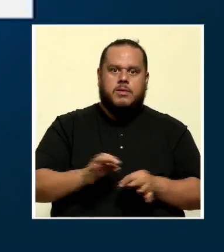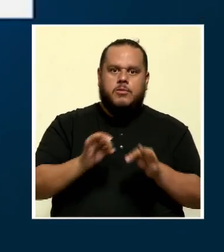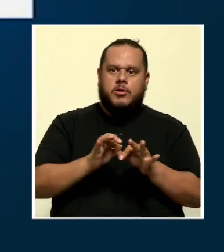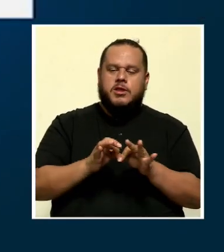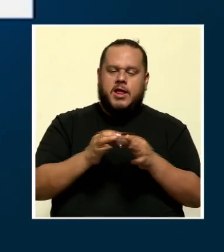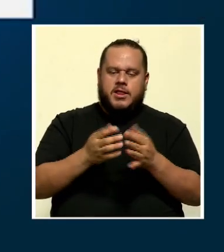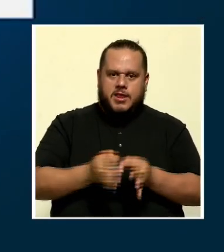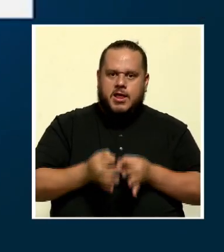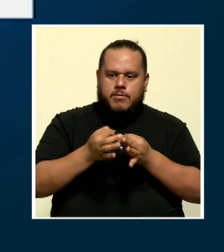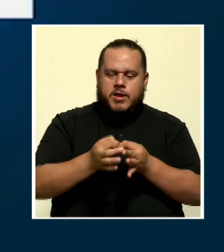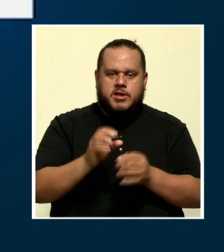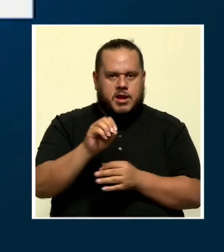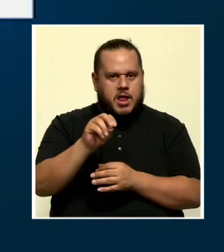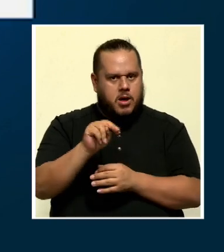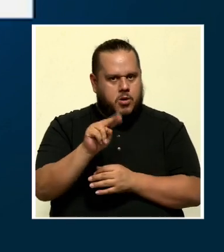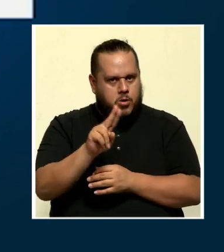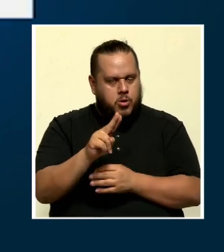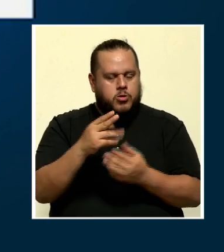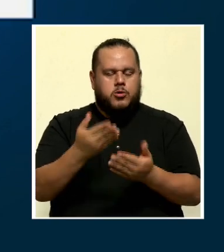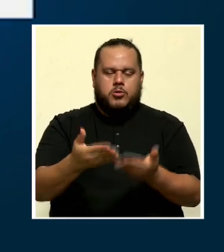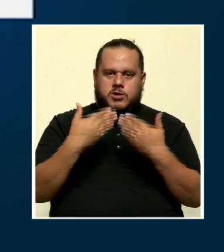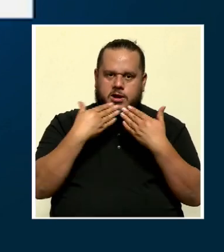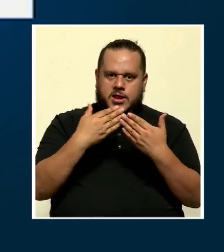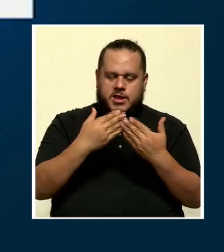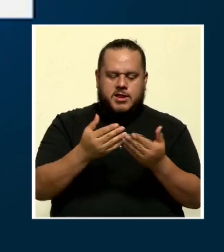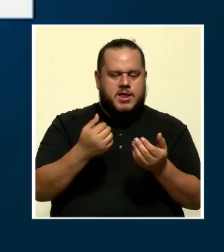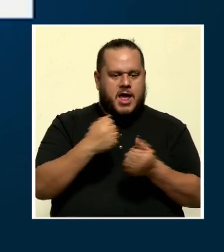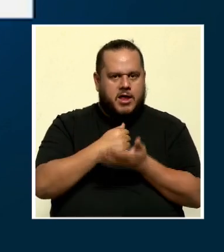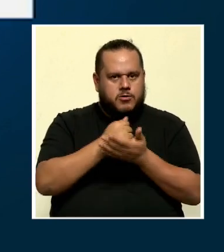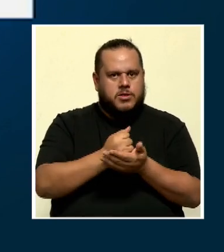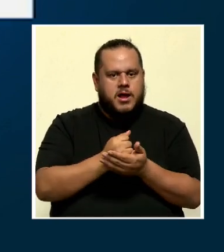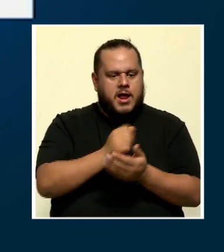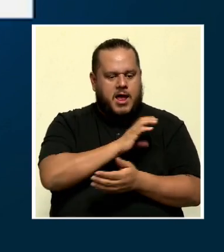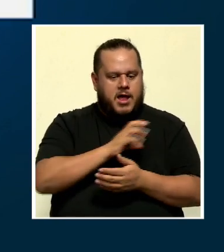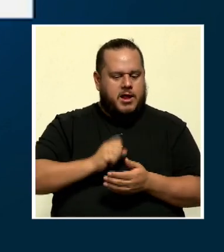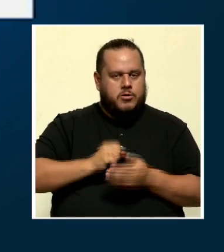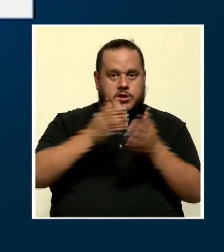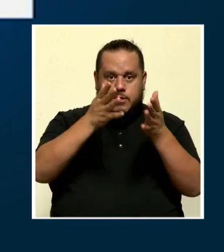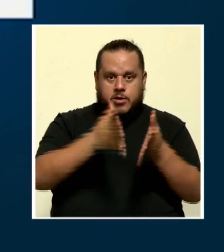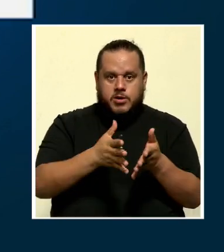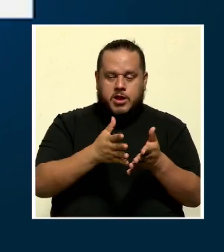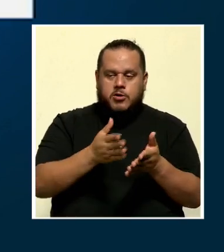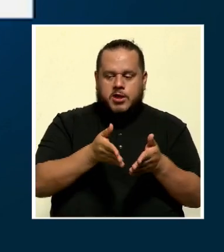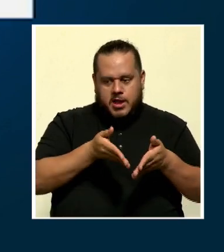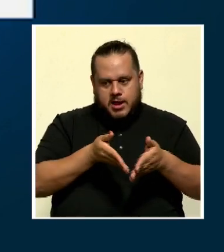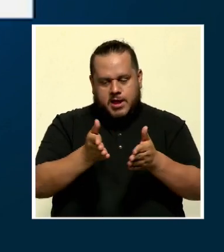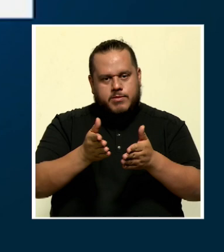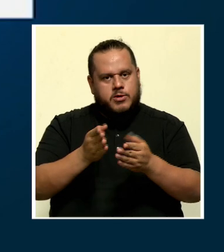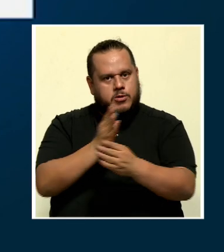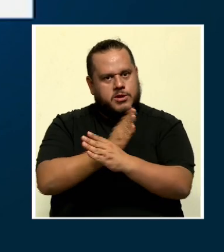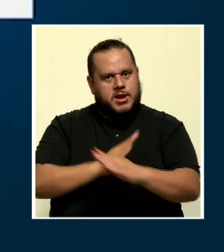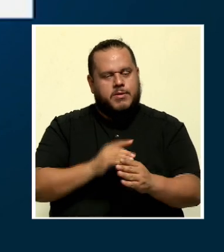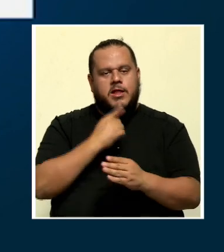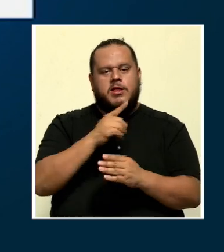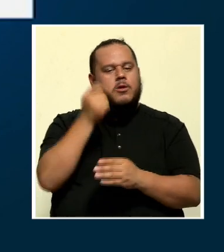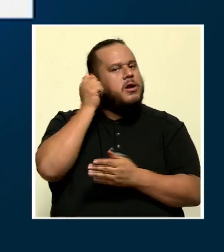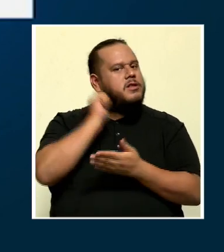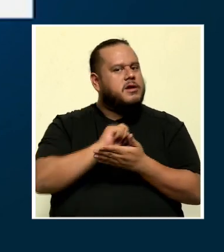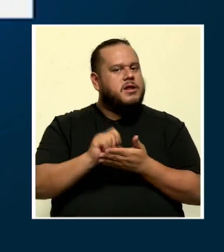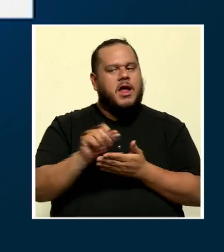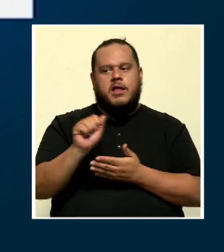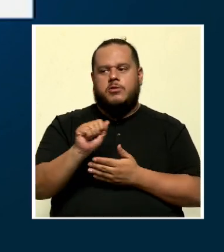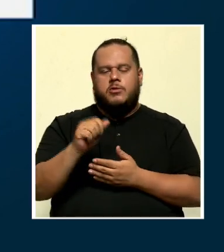La ONU se enorgullece de haber ayudado a los salvadoreños a allanar el camino hacia la paz, dijo el secretario general de Naciones Unidas,